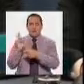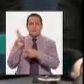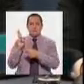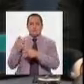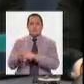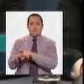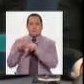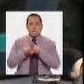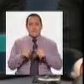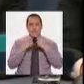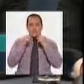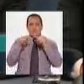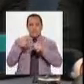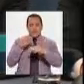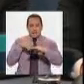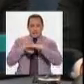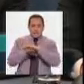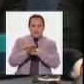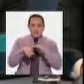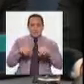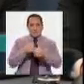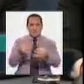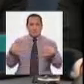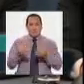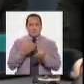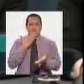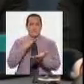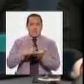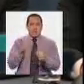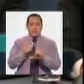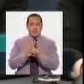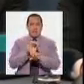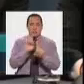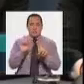que están metidas en estos ilícitos.